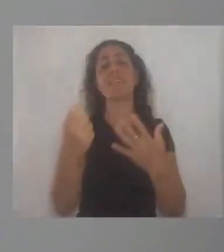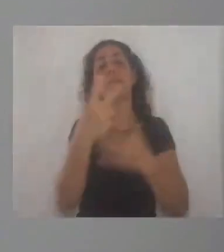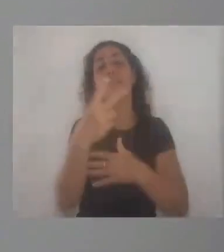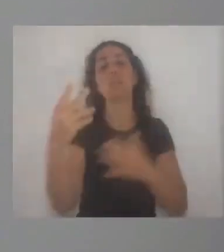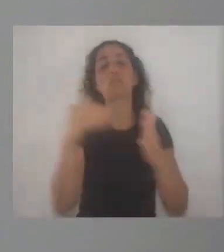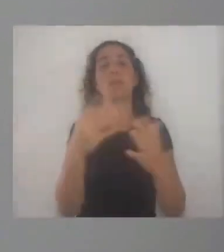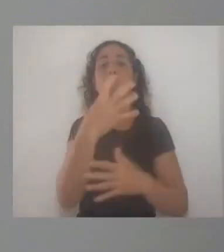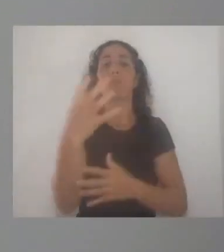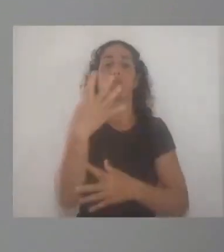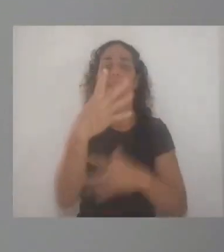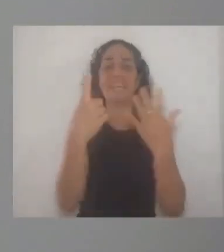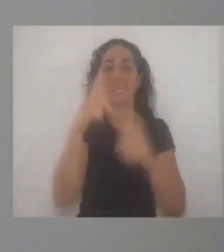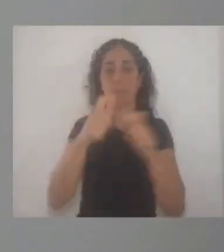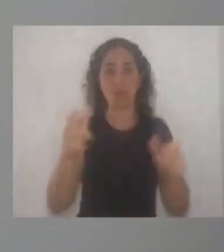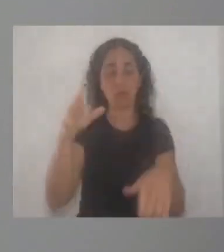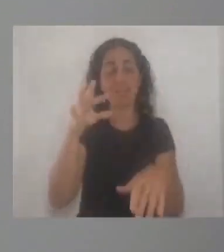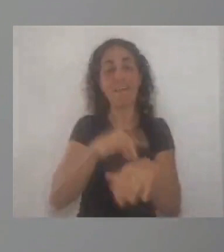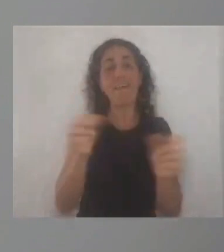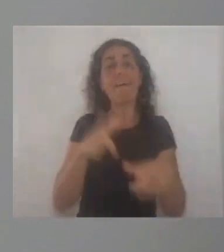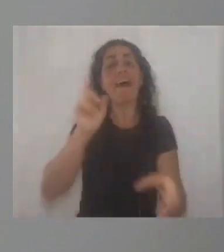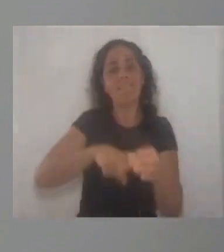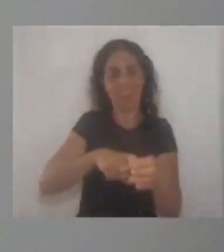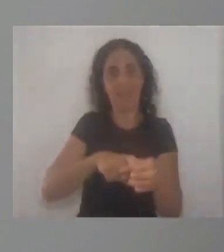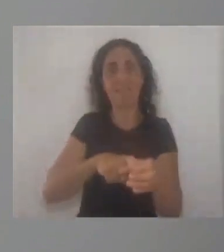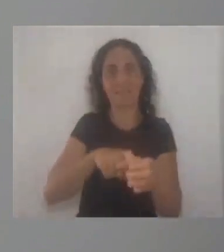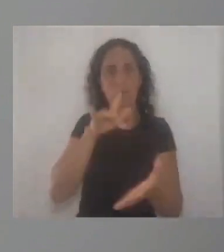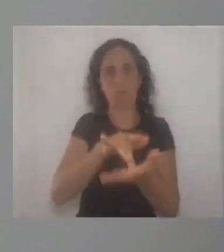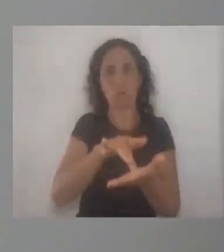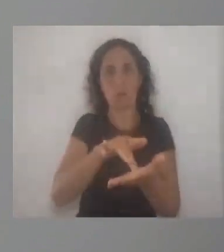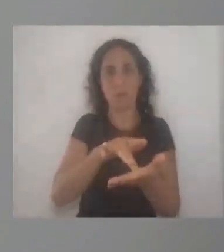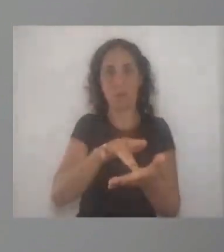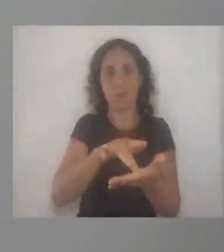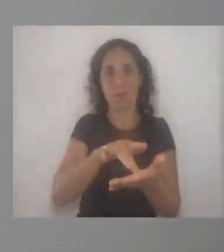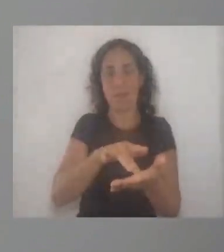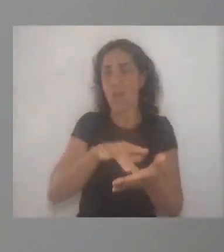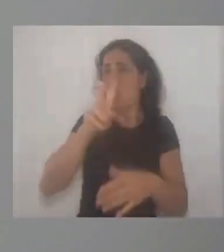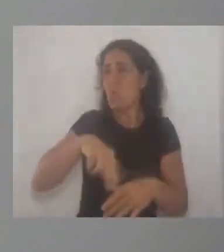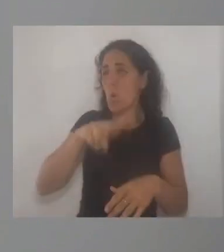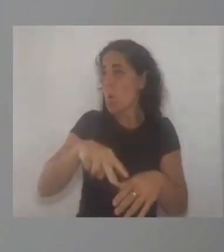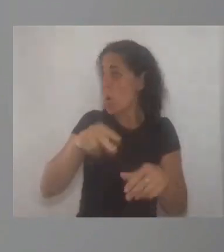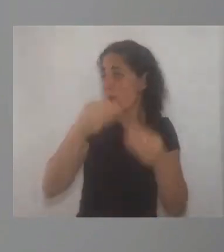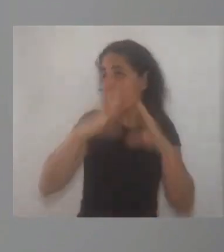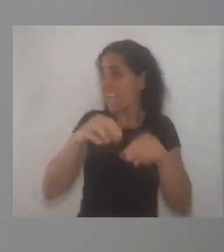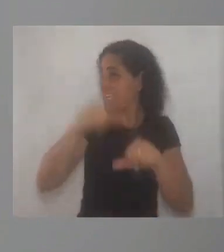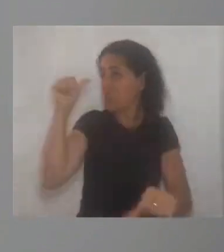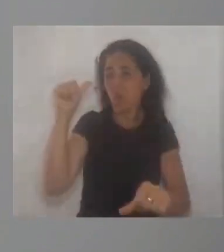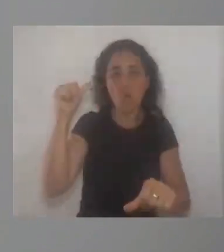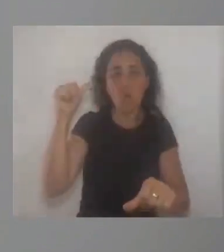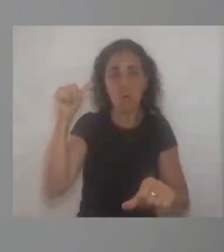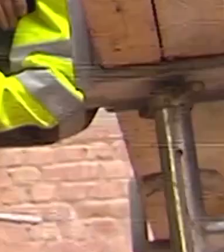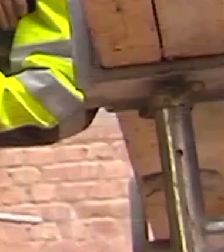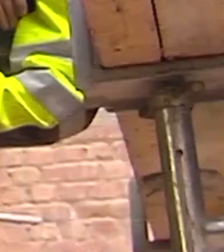personas afiliadas a la seguridad social nunca en ningún mes del año de nuestra historia ha habido tantos afiliados a la seguridad